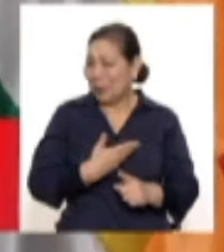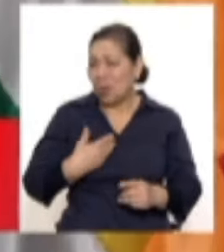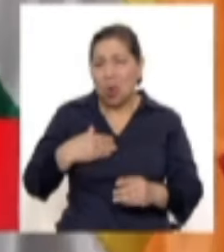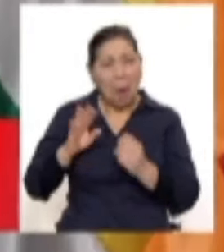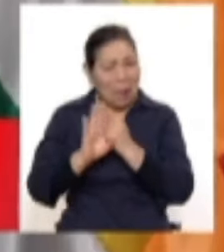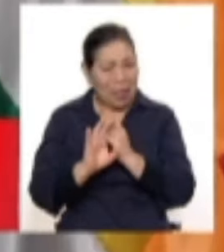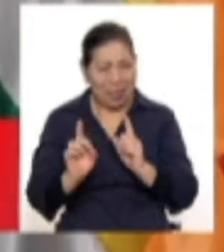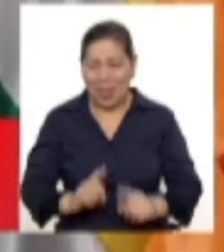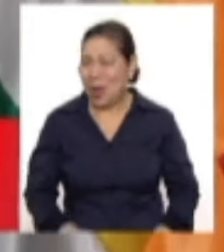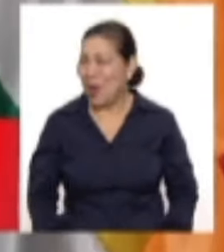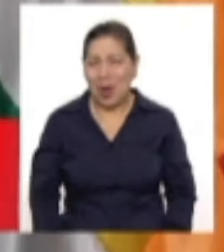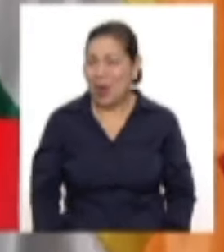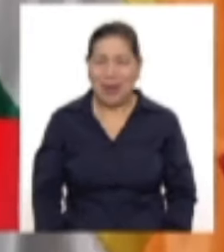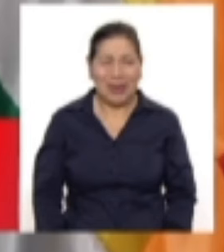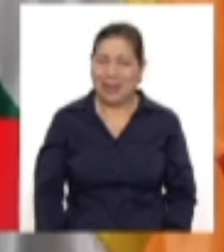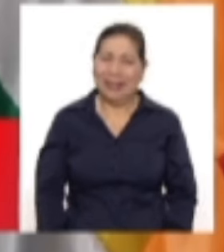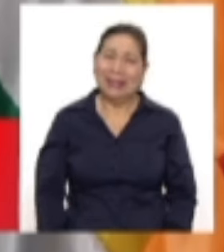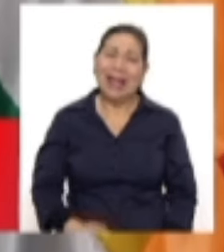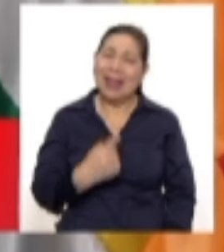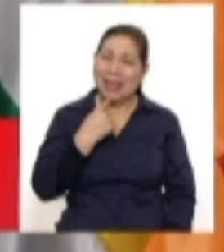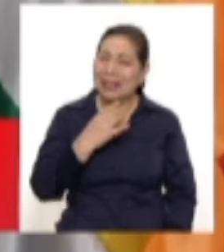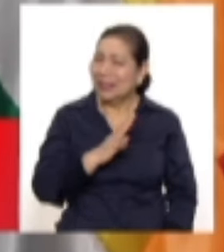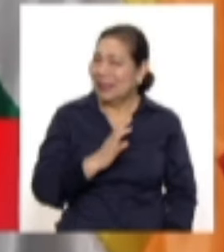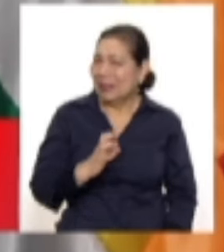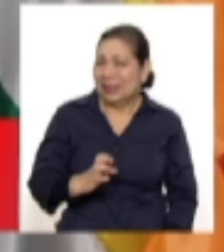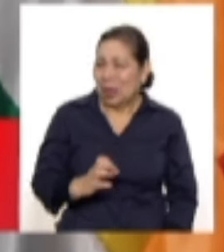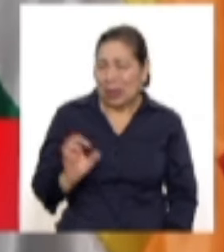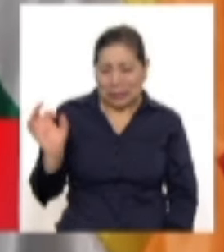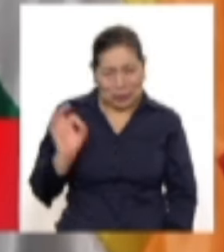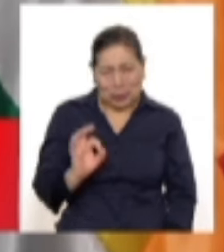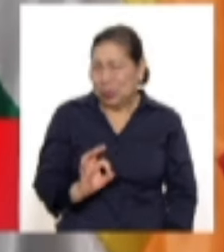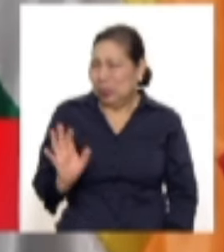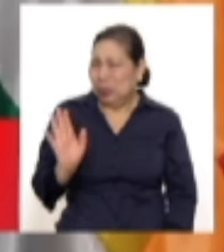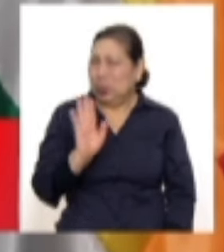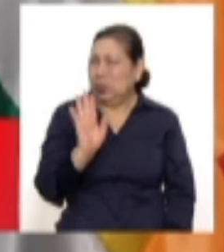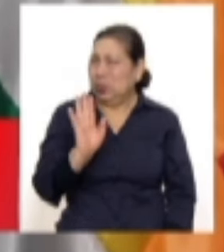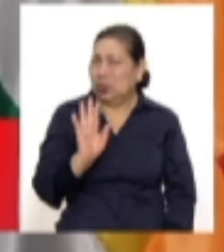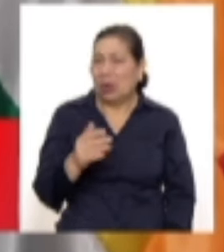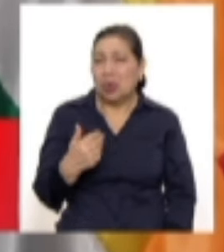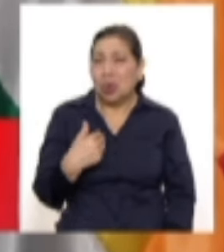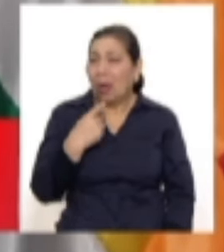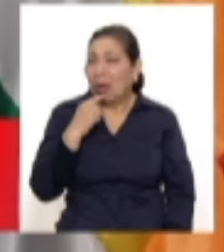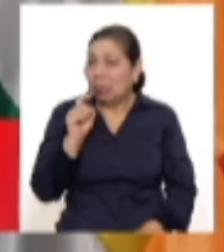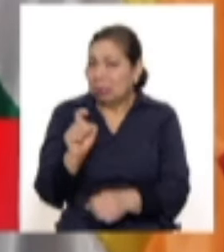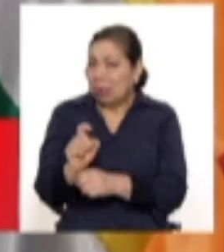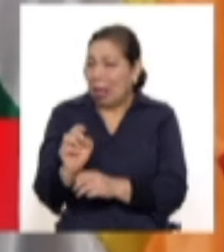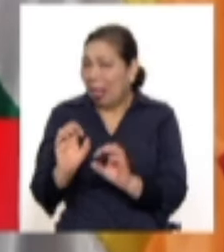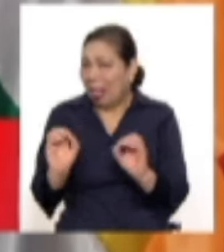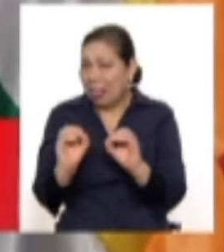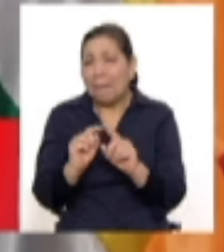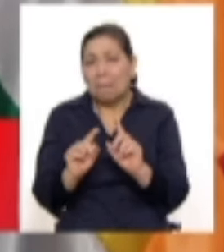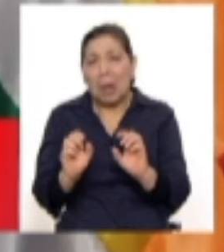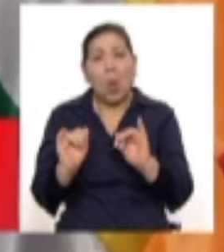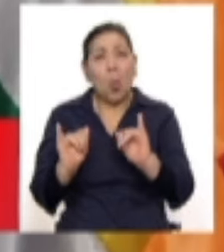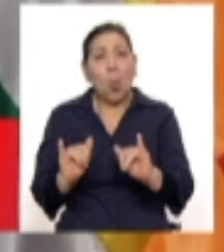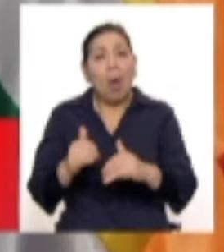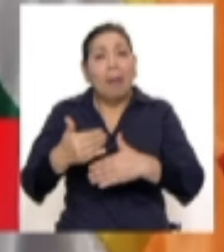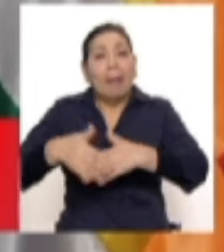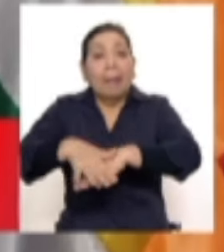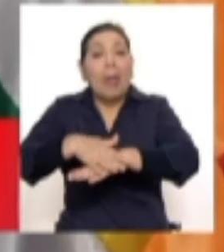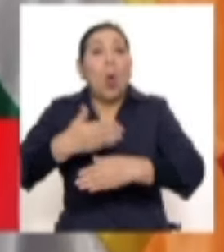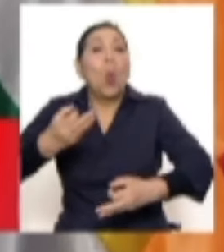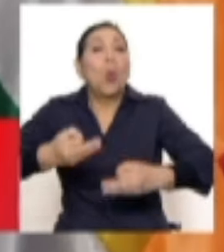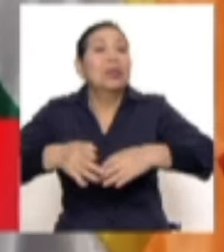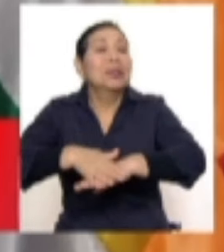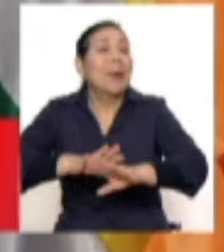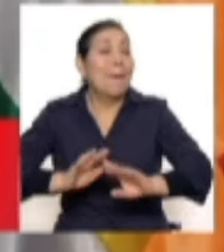expresidente. El suscrito fiscal general del Estado en ningún momento dio instrucción alguna para paralizar el proceso